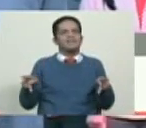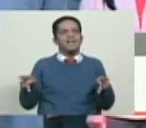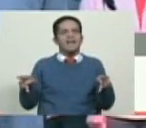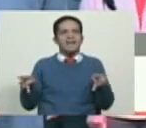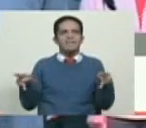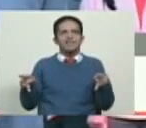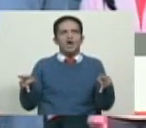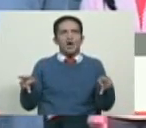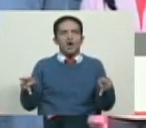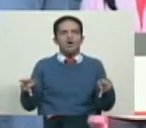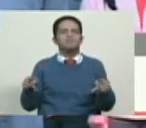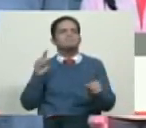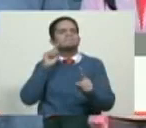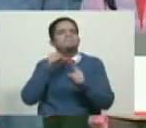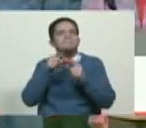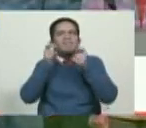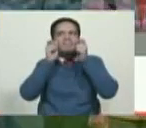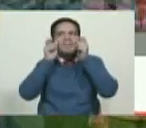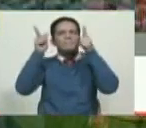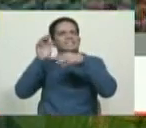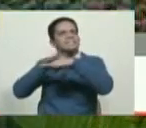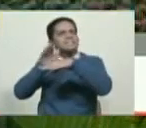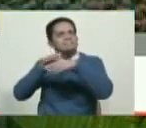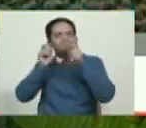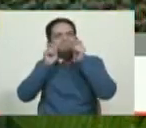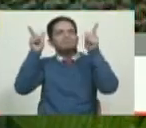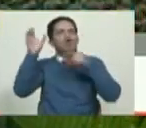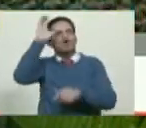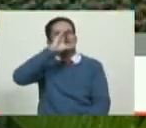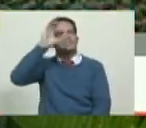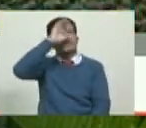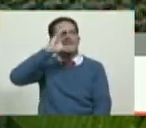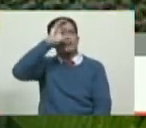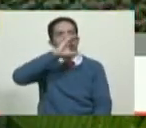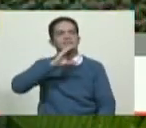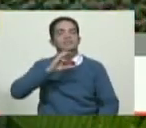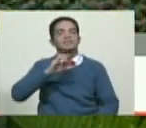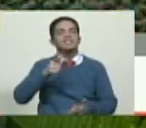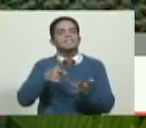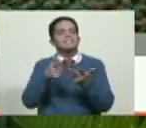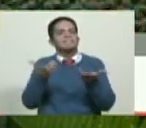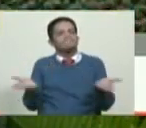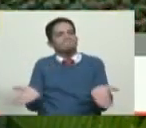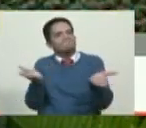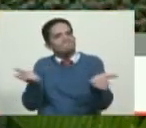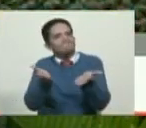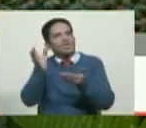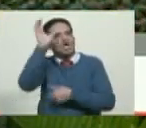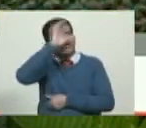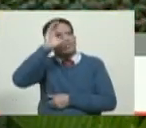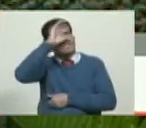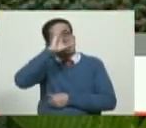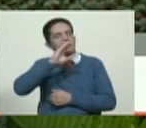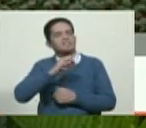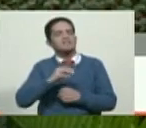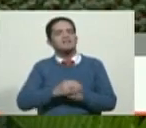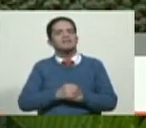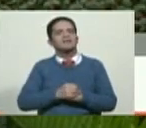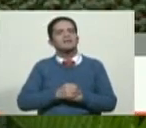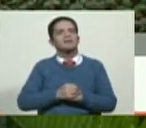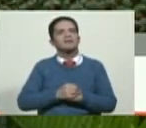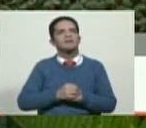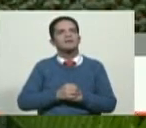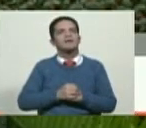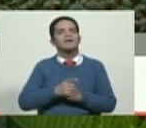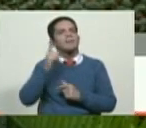para despertar una conciencia superior, para cultivar una conciencia superior, para cultivar